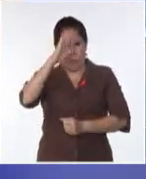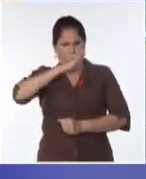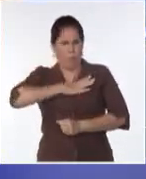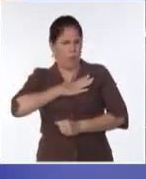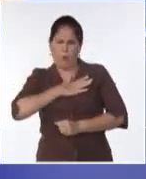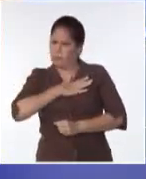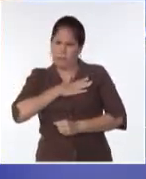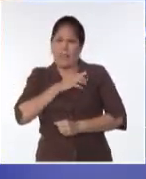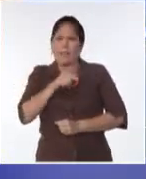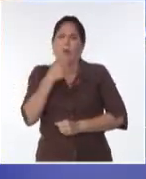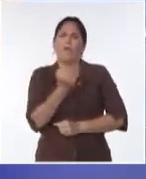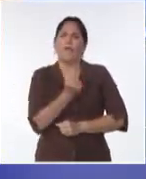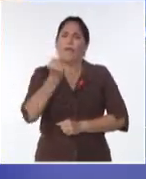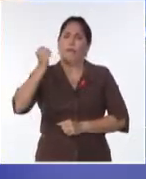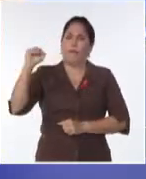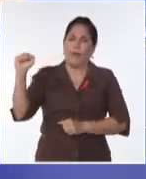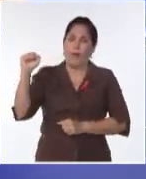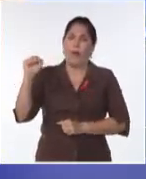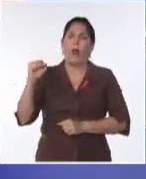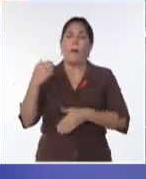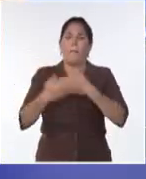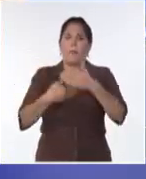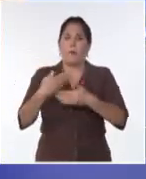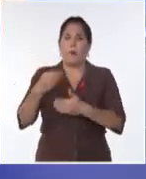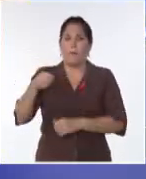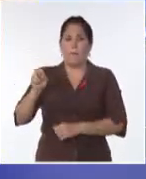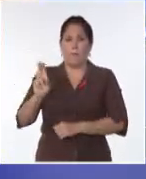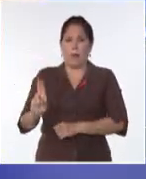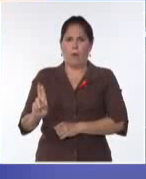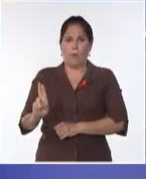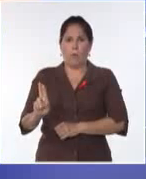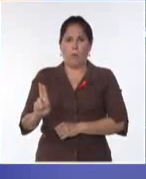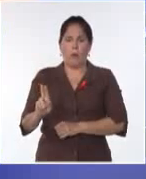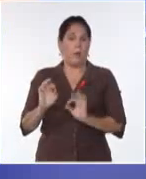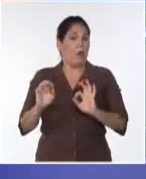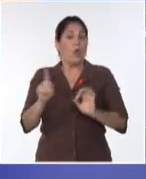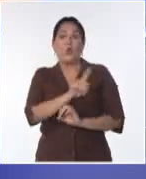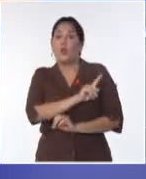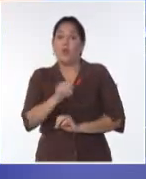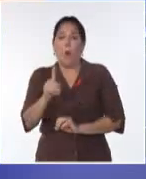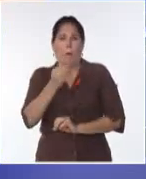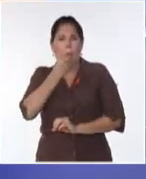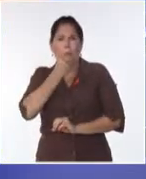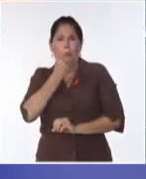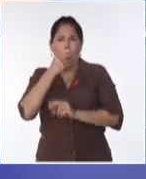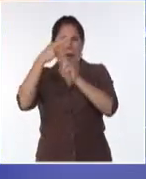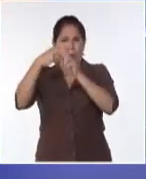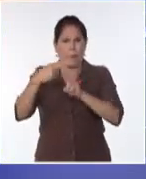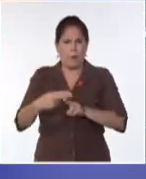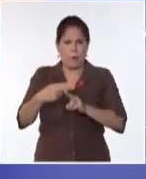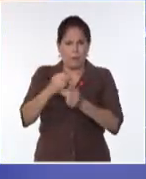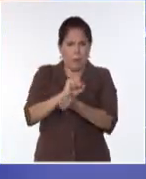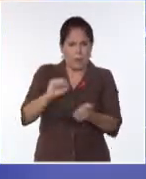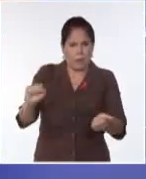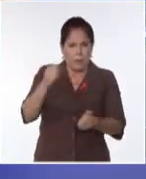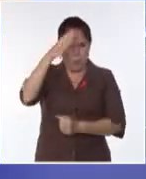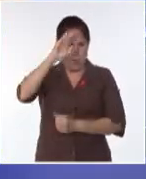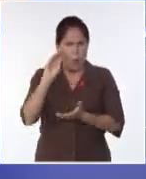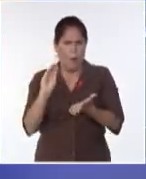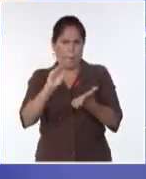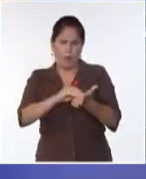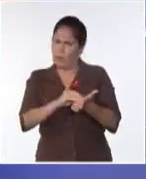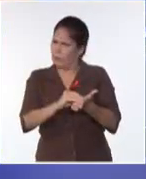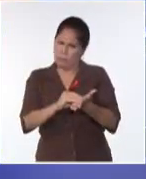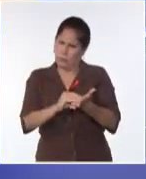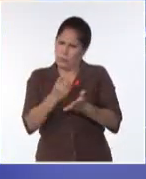elementales principios de la Carta de las Naciones Unidas, atenta de manera multidimensional y ocasiona graves violaciones a los